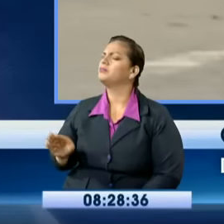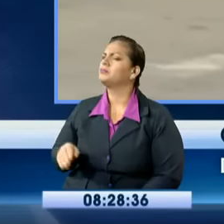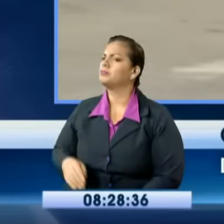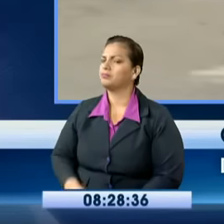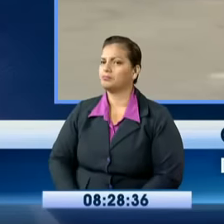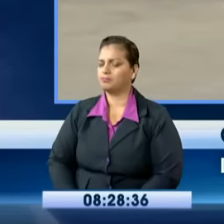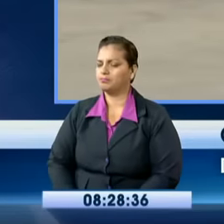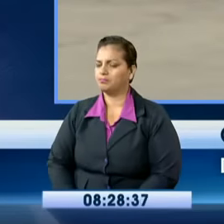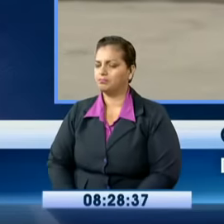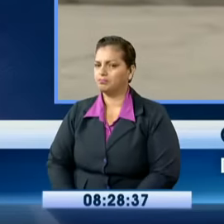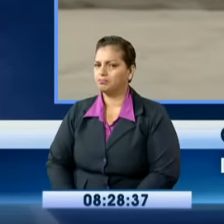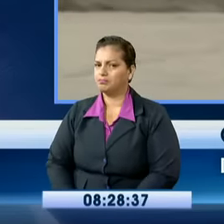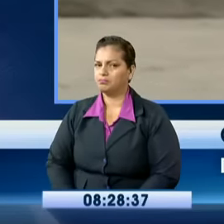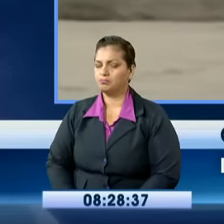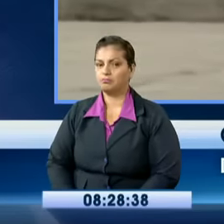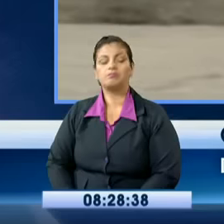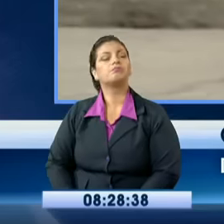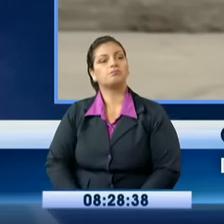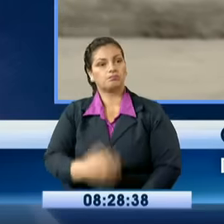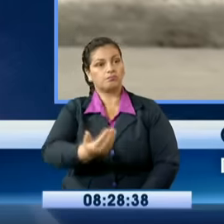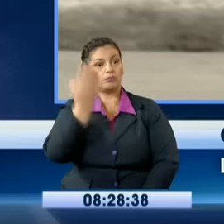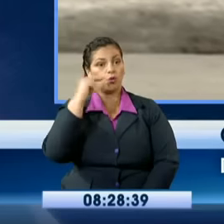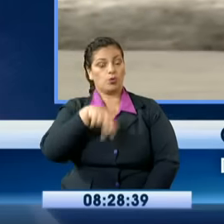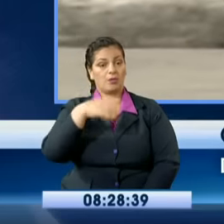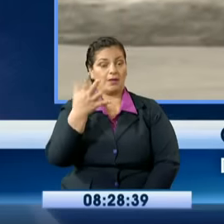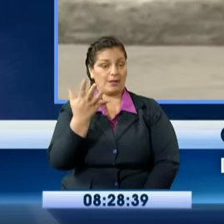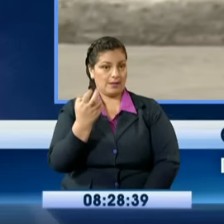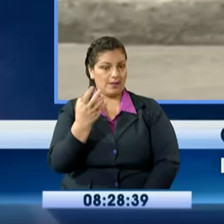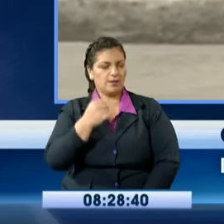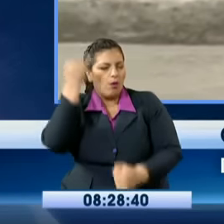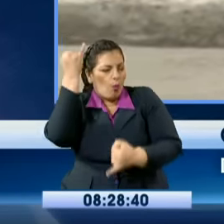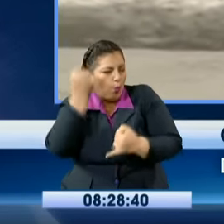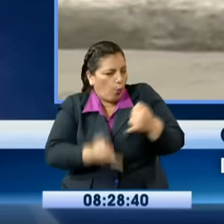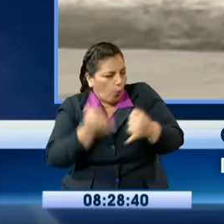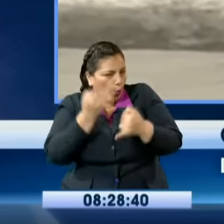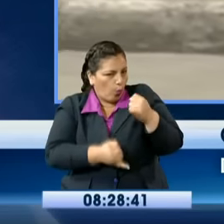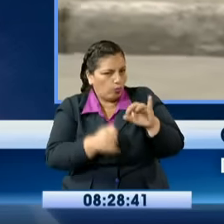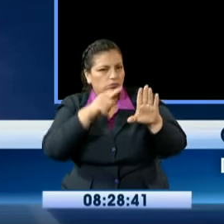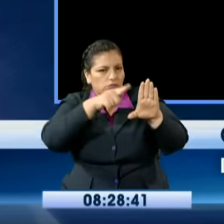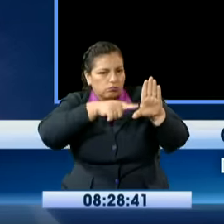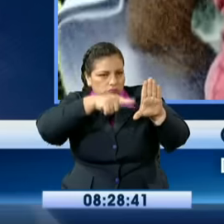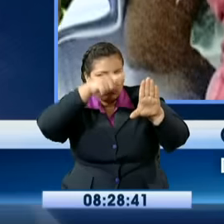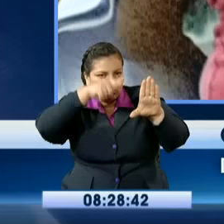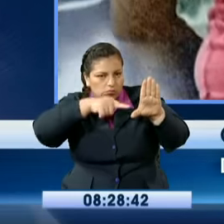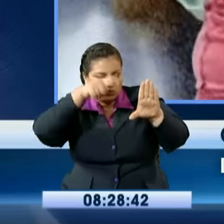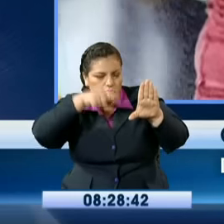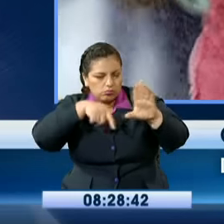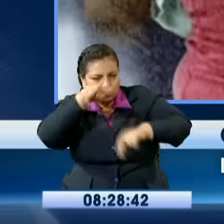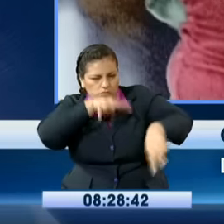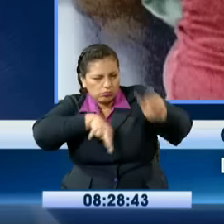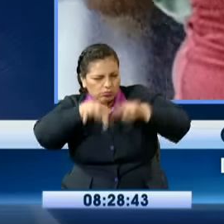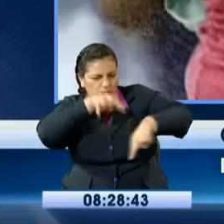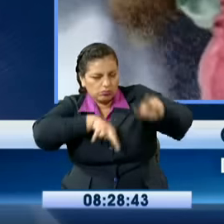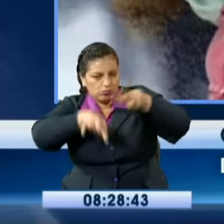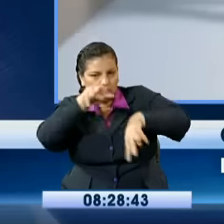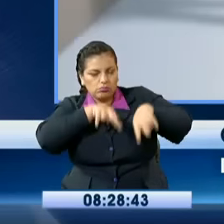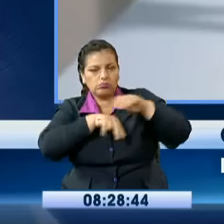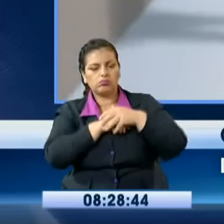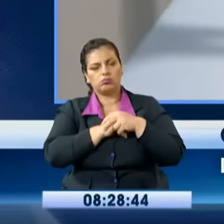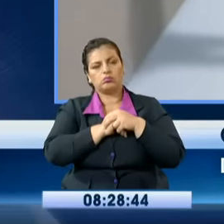coronel? Ya, en el año 2015, que son las últimas estadísticas que le podemos poner a consideración suya, estamos hablando de que tenemos